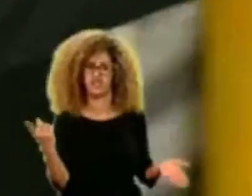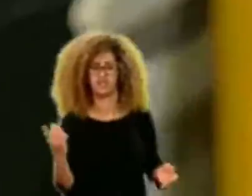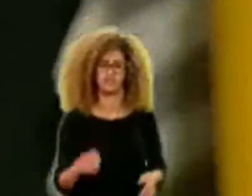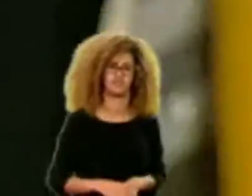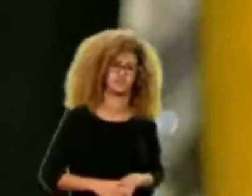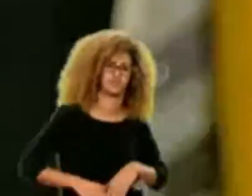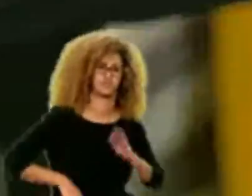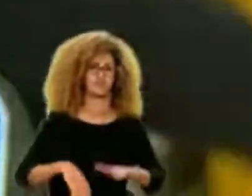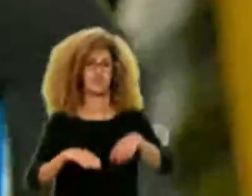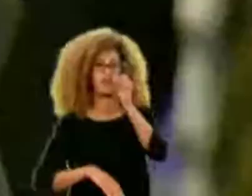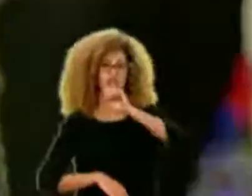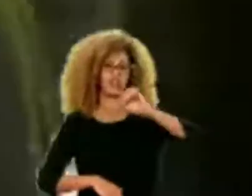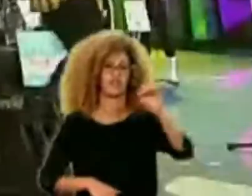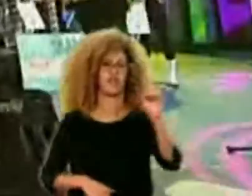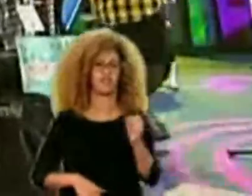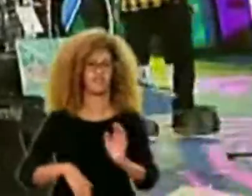cabeza.